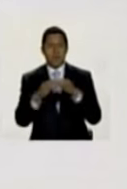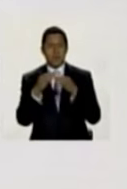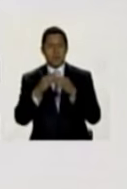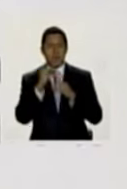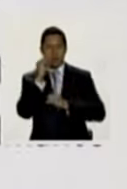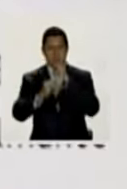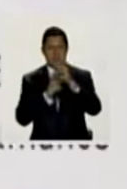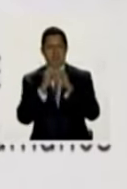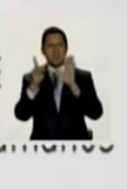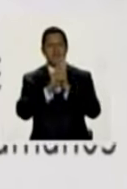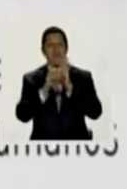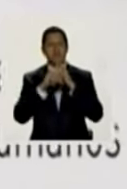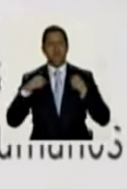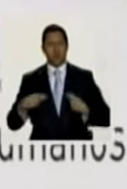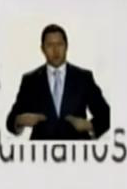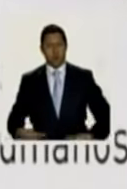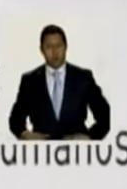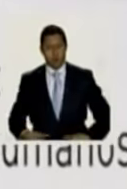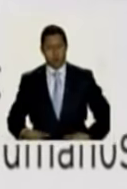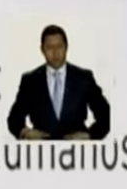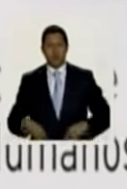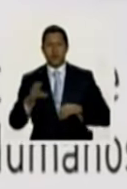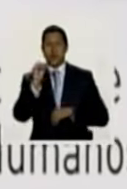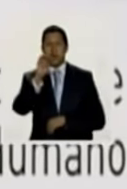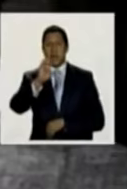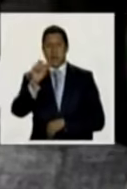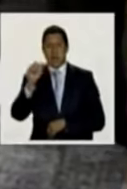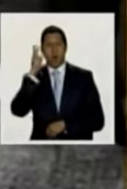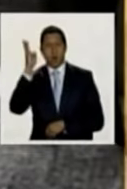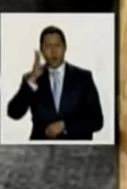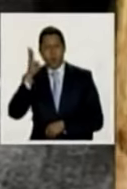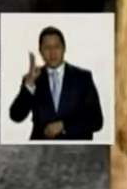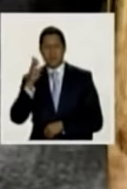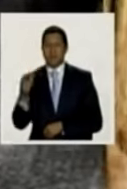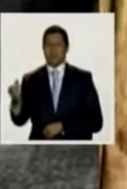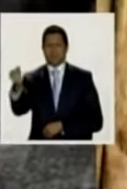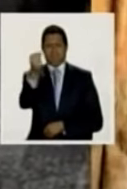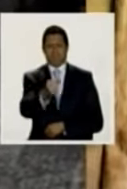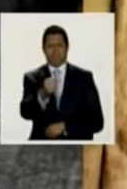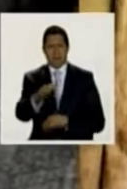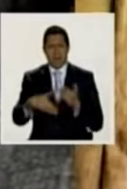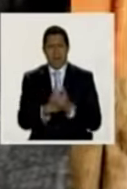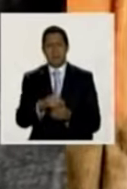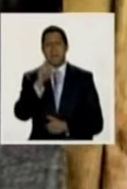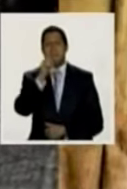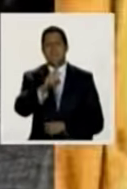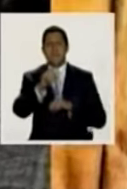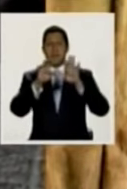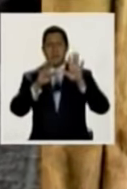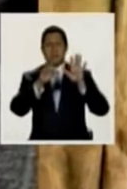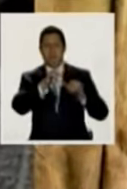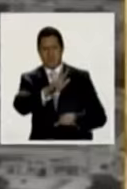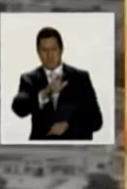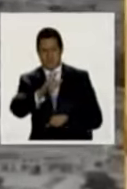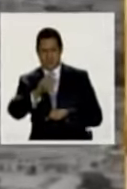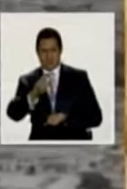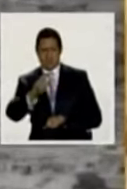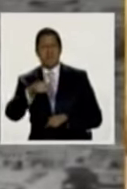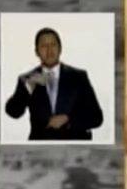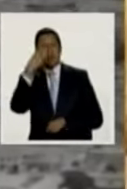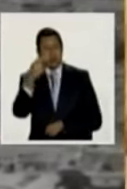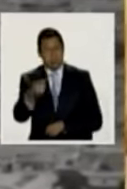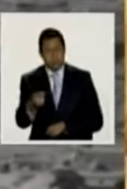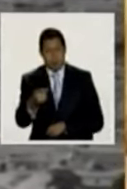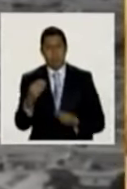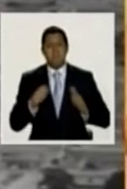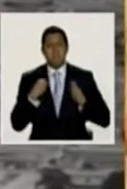Comisión Interamericana de Derechos Humanos, órgano de la OEA en Washington, cargo que desempeñó hasta 1963. Desde